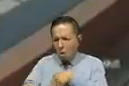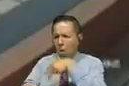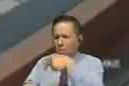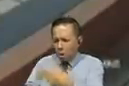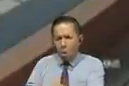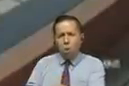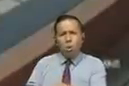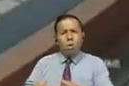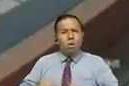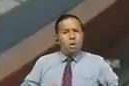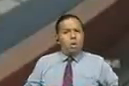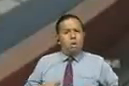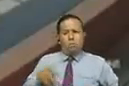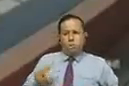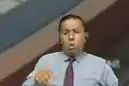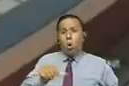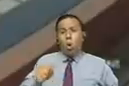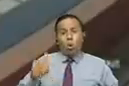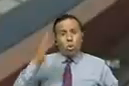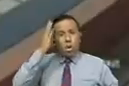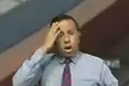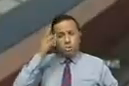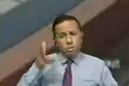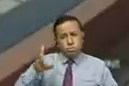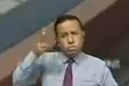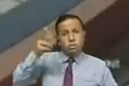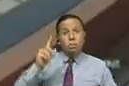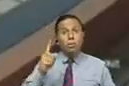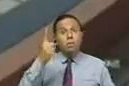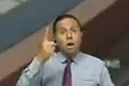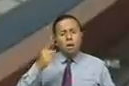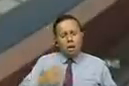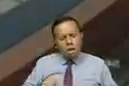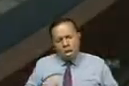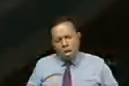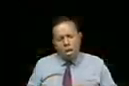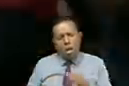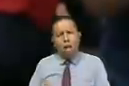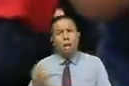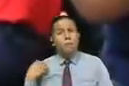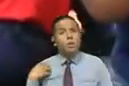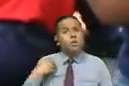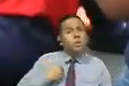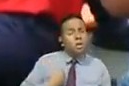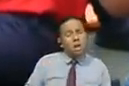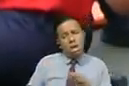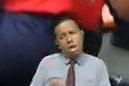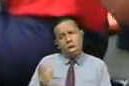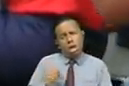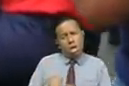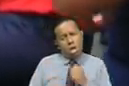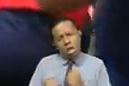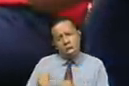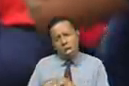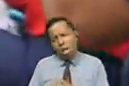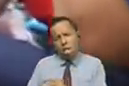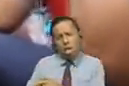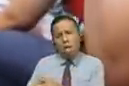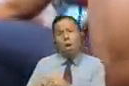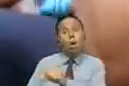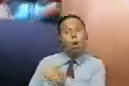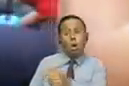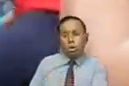el abdomen y otro en la cabeza. El primero logró escapar con una mochila. Sin embargo, el último terminó en el